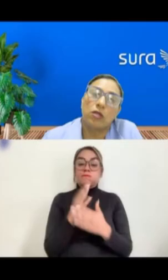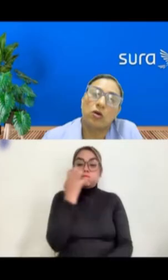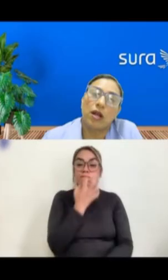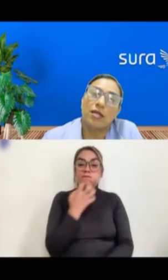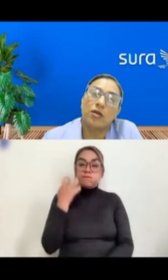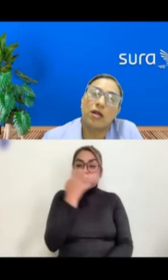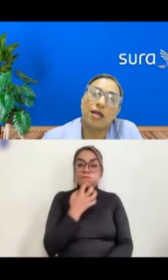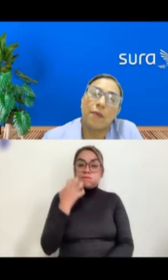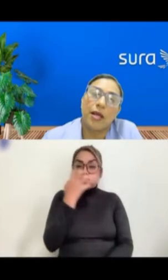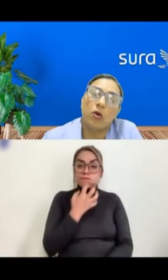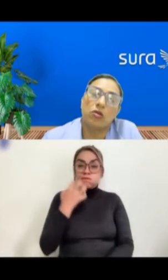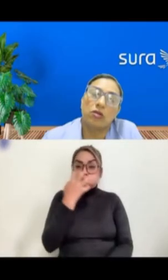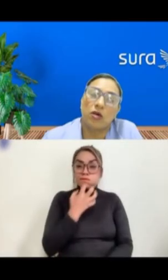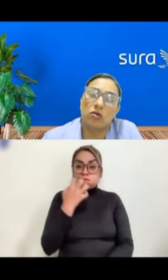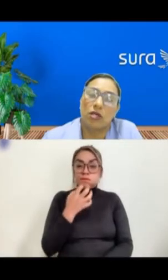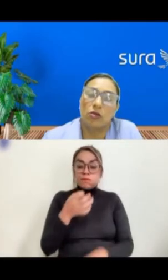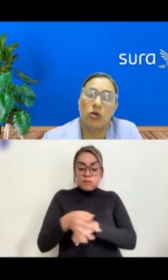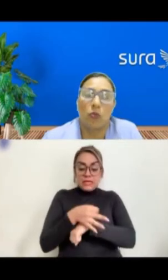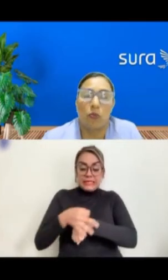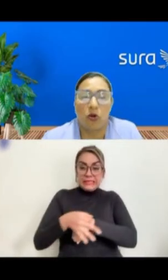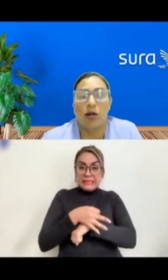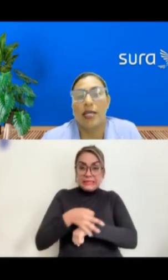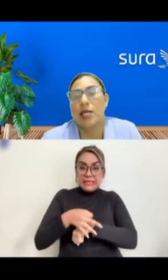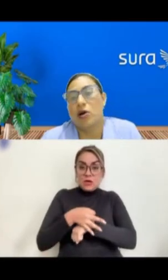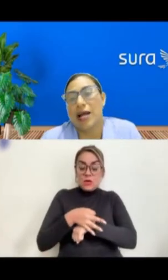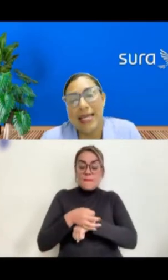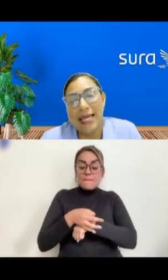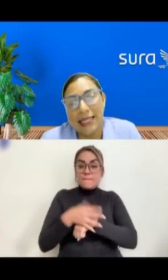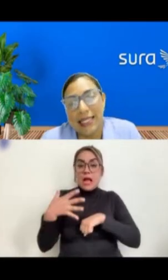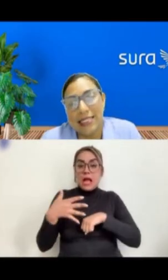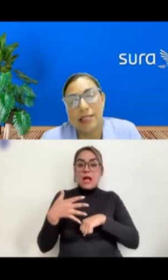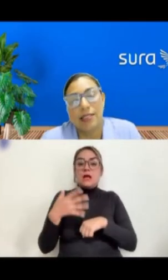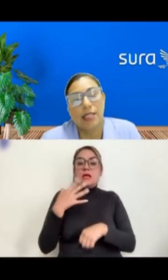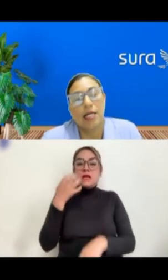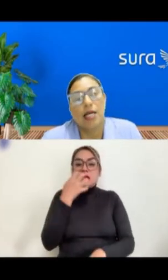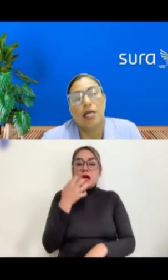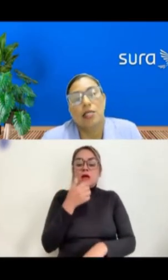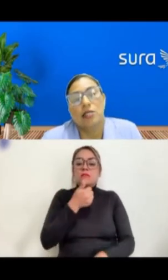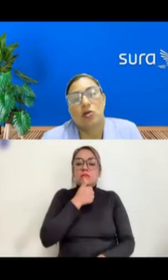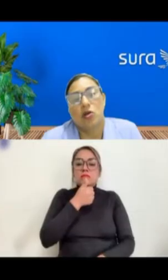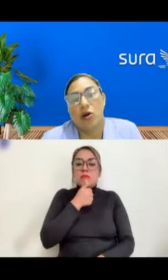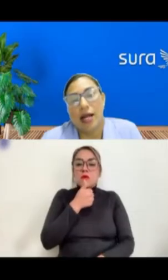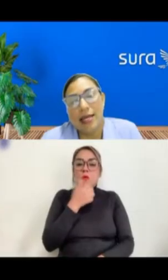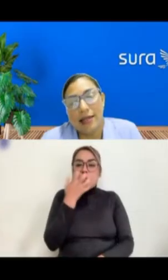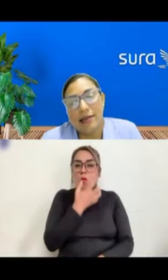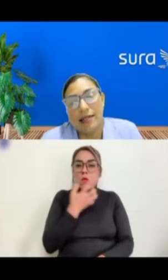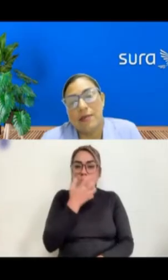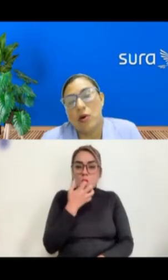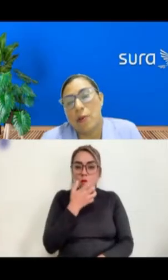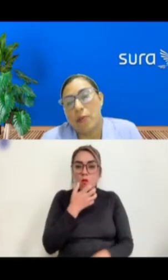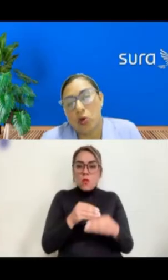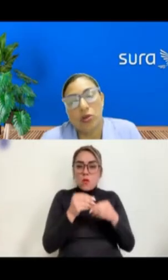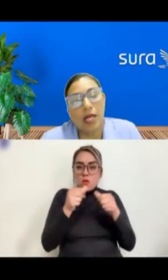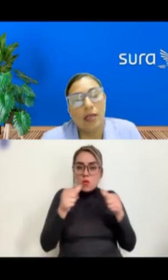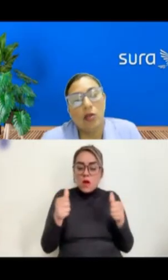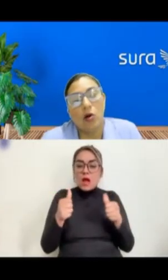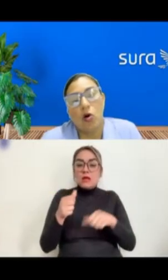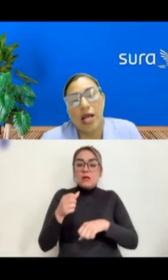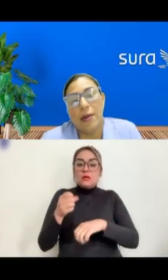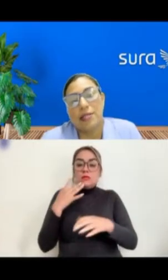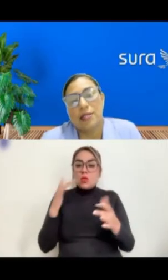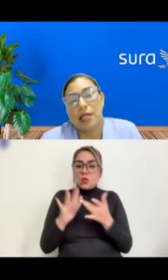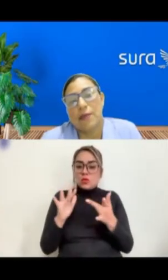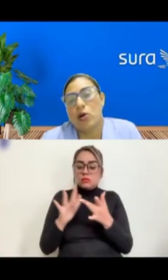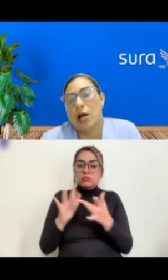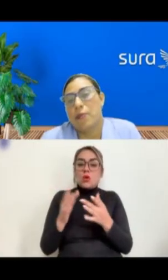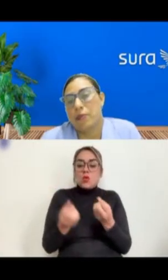producen cuando algunas o todas las células de la piel o otros tejidos son destruidos por líquidos calientes, sólidos calientes, quemadura por